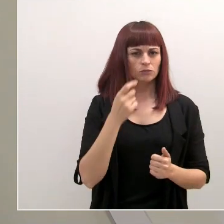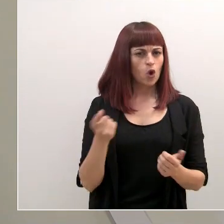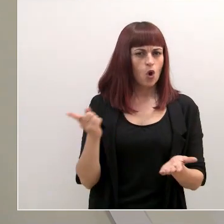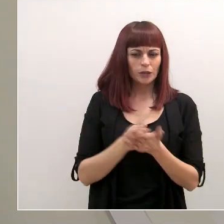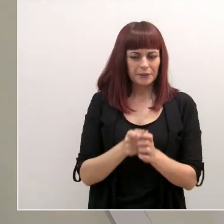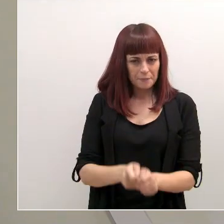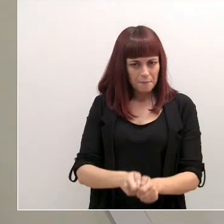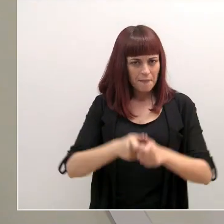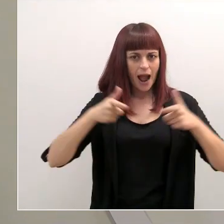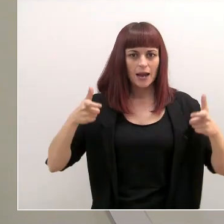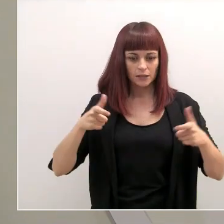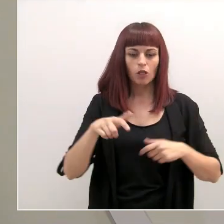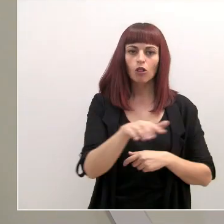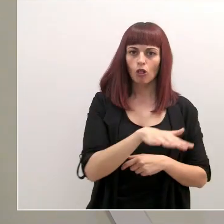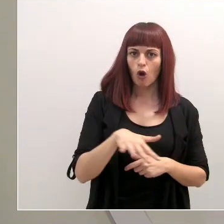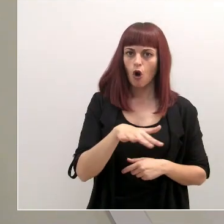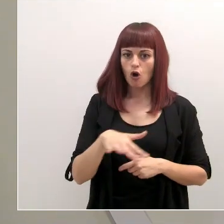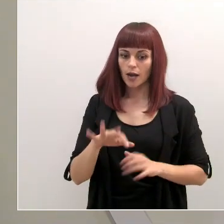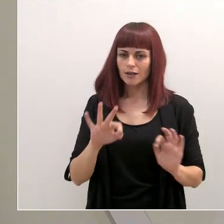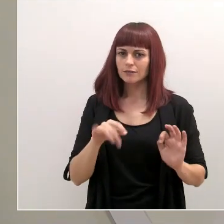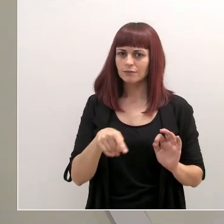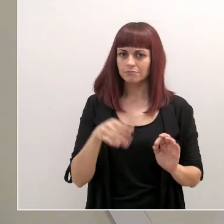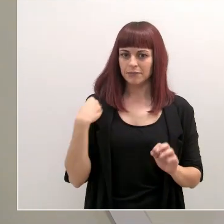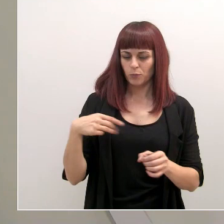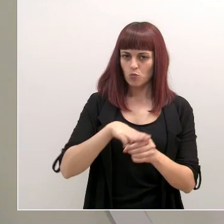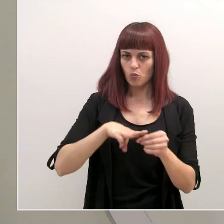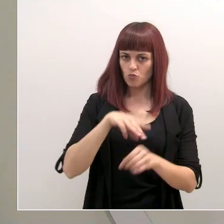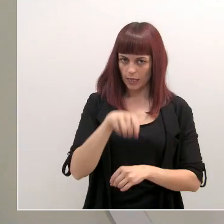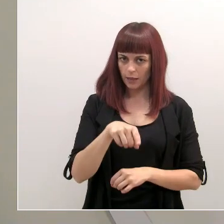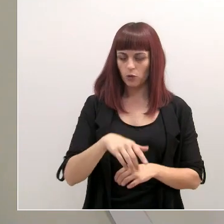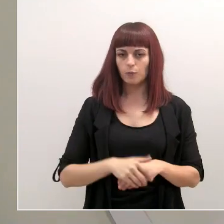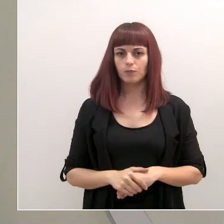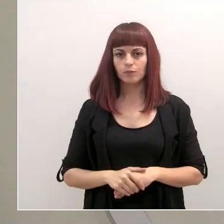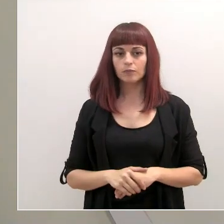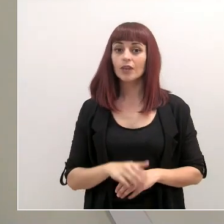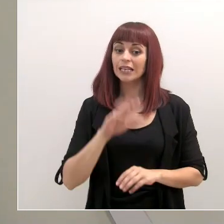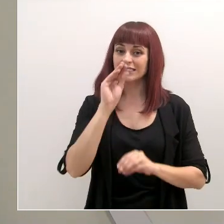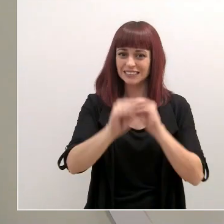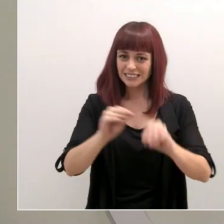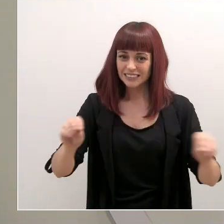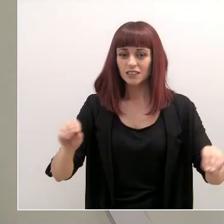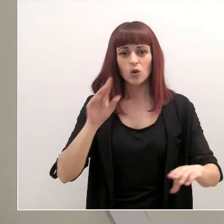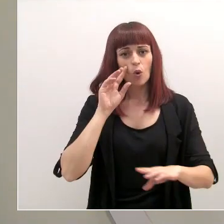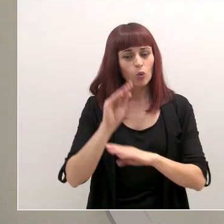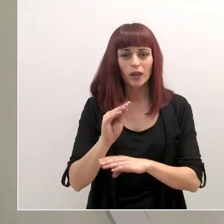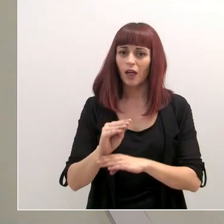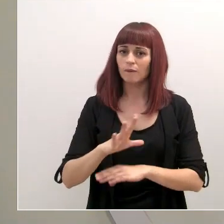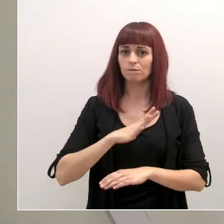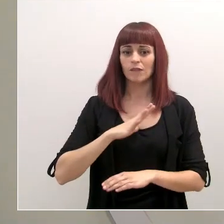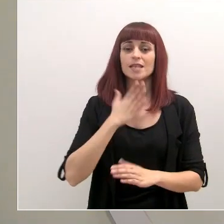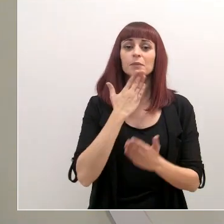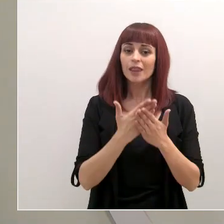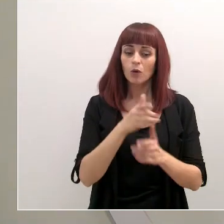de casos en varias zonas localizadas del municipio. Hago desde aquí un llamamiento a la prudencia y le pedimos a